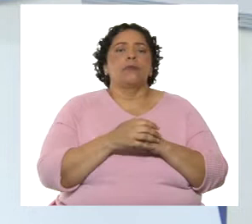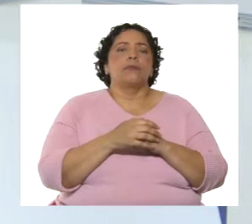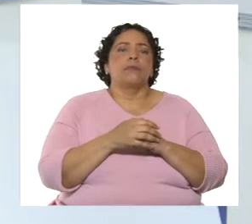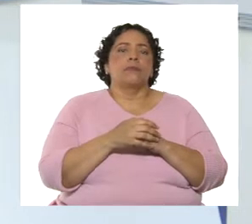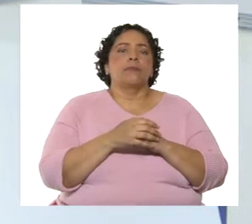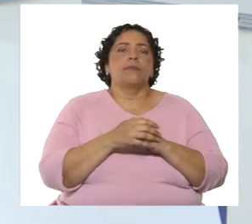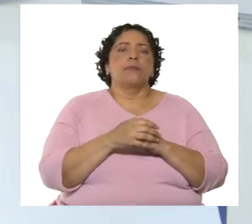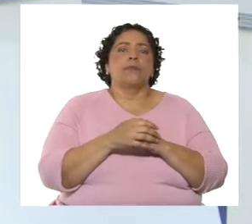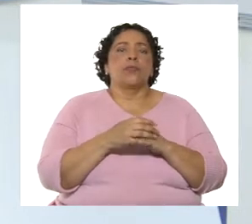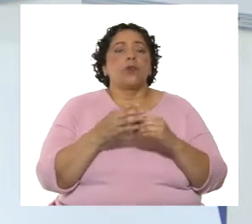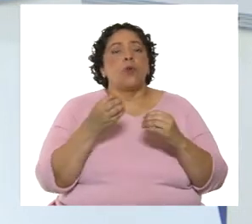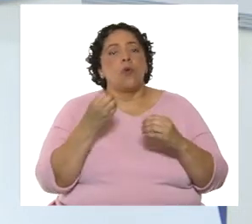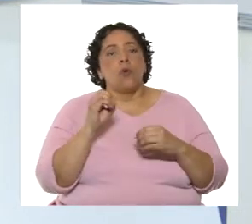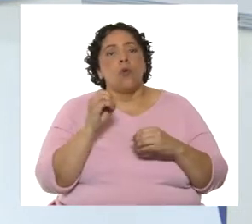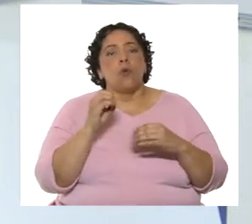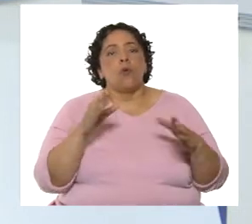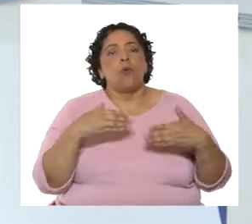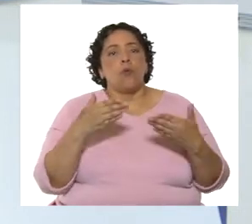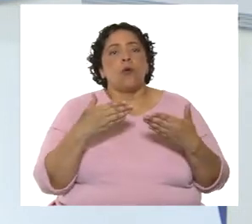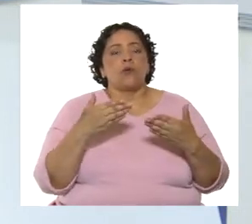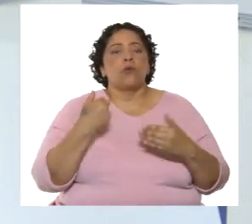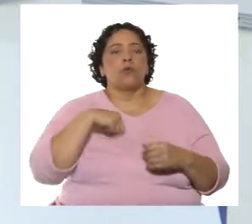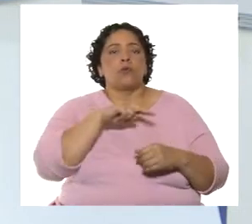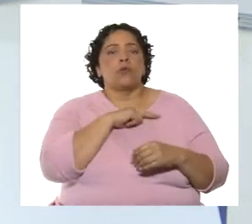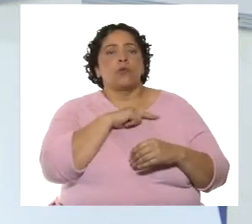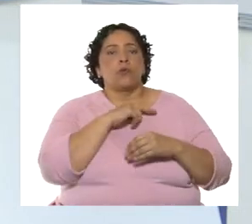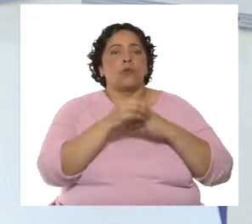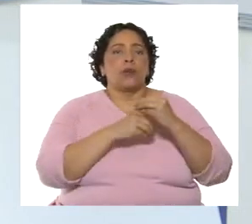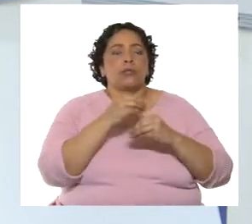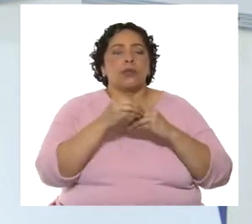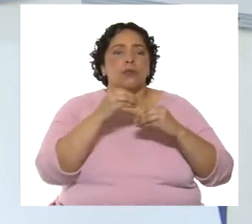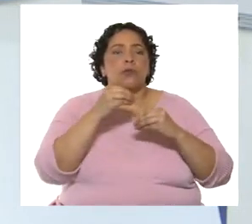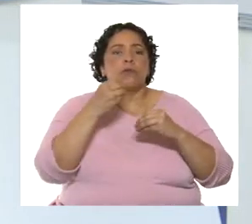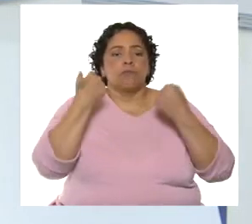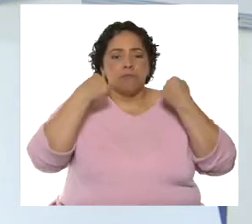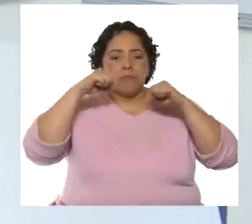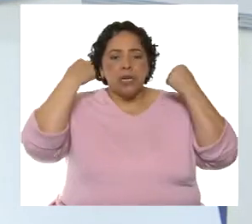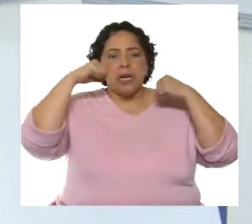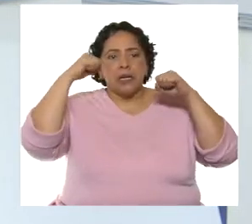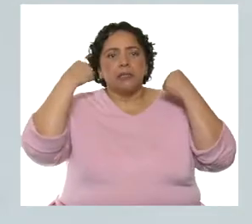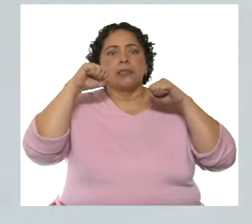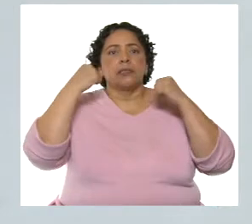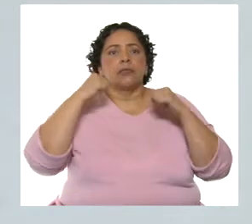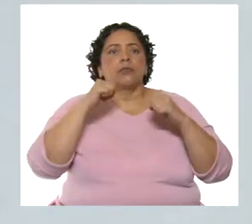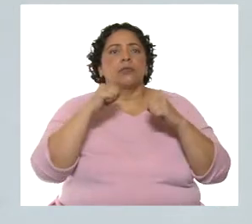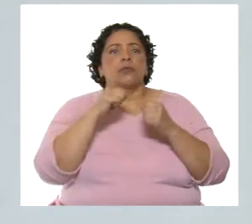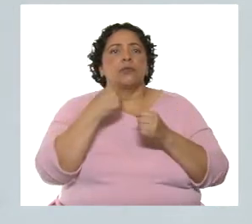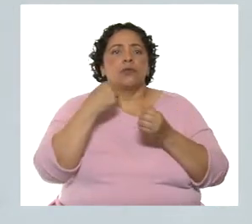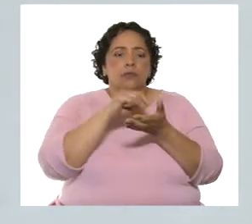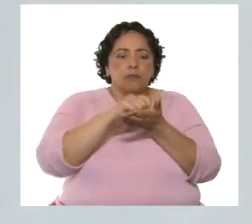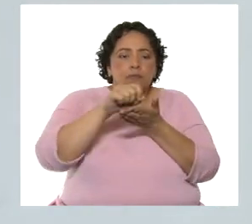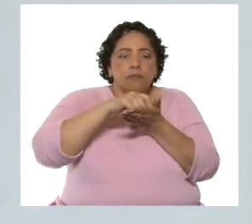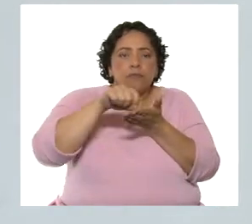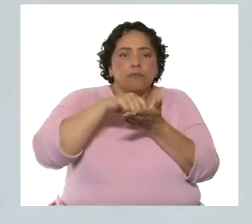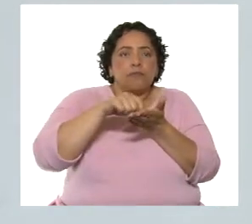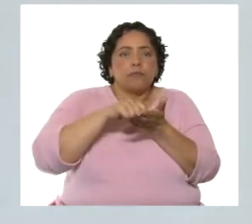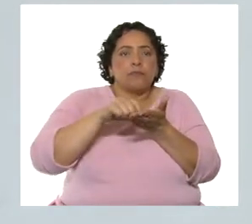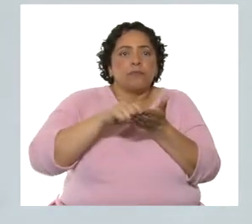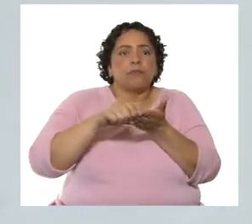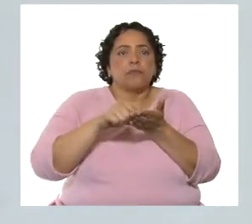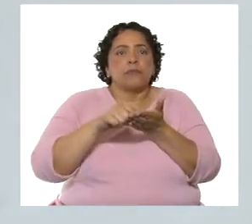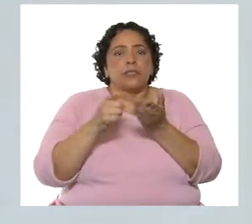cuando estamos realizando ejercicios, cuando estamos realizando nuestros ejercicios